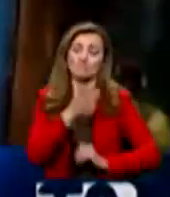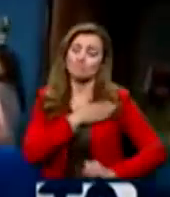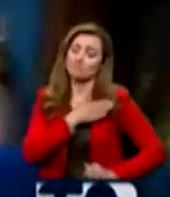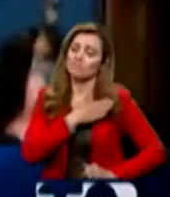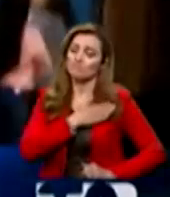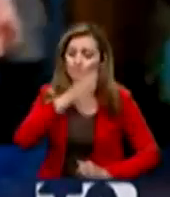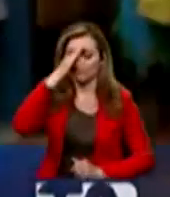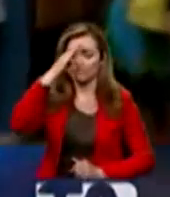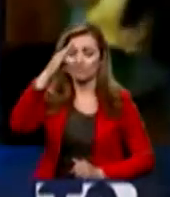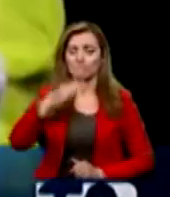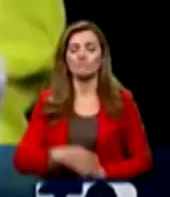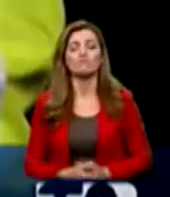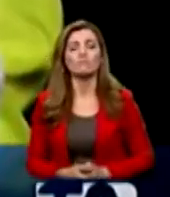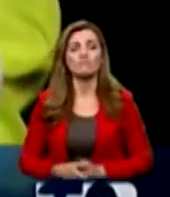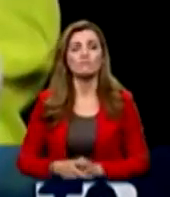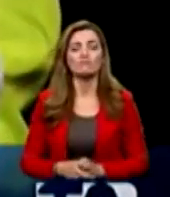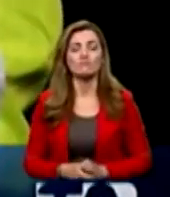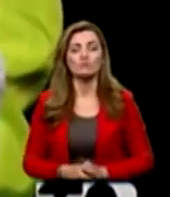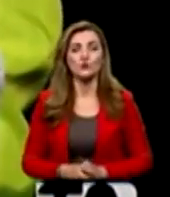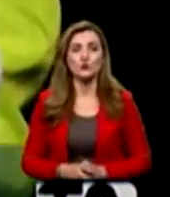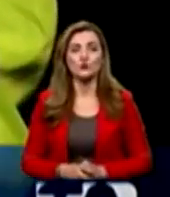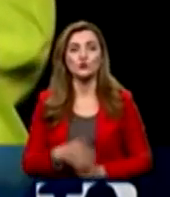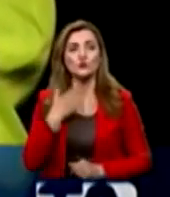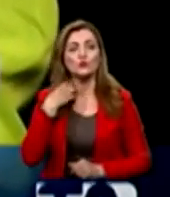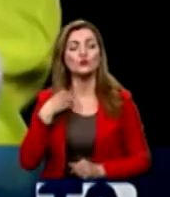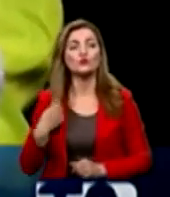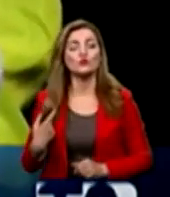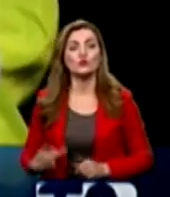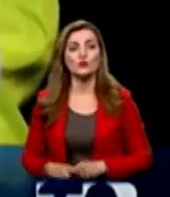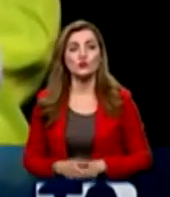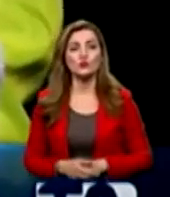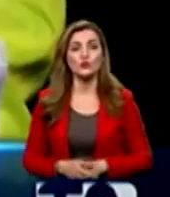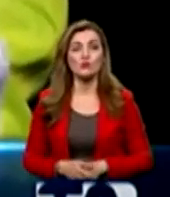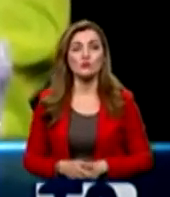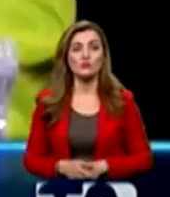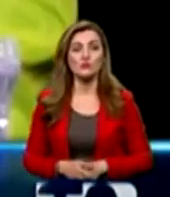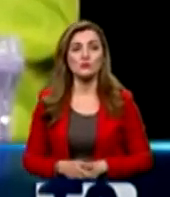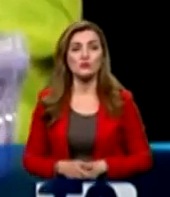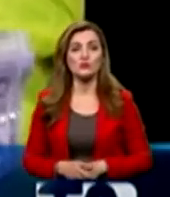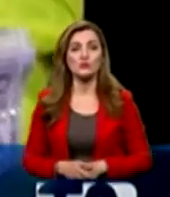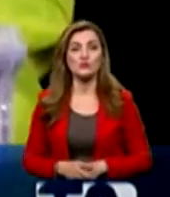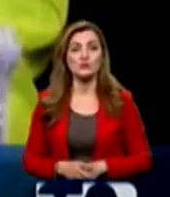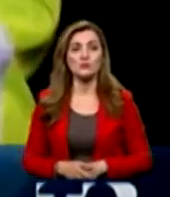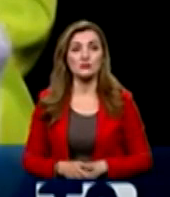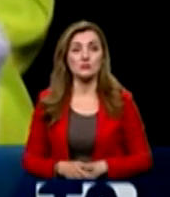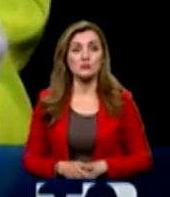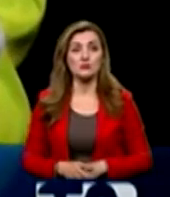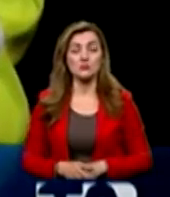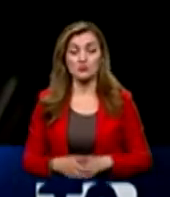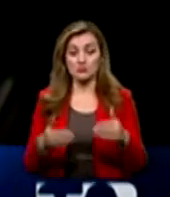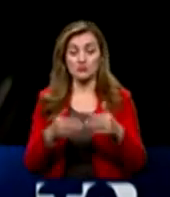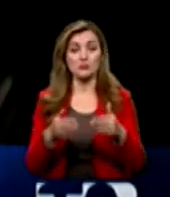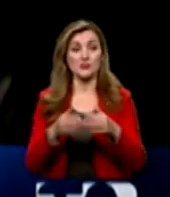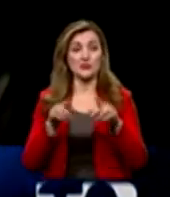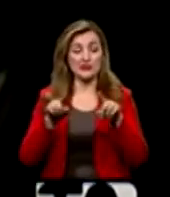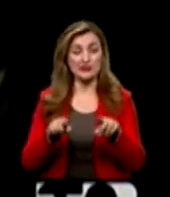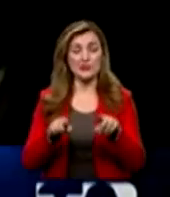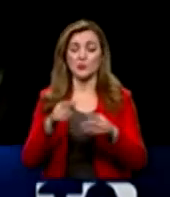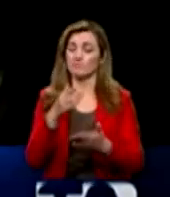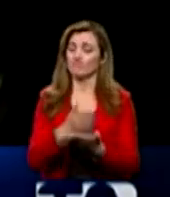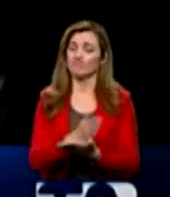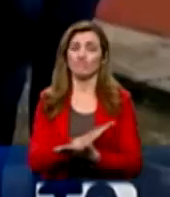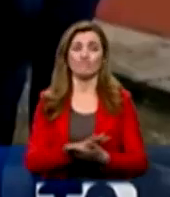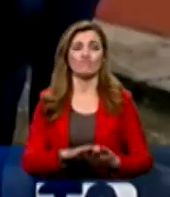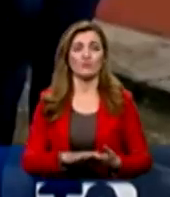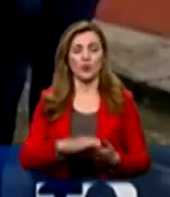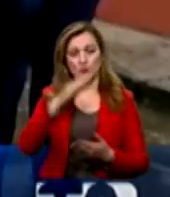la Policía Nacional. Y tenemos que tomar los correctivos necesarios para erradicar este delito. La UNA se les pisa